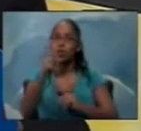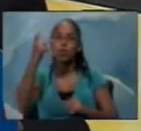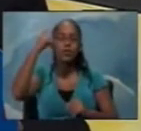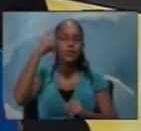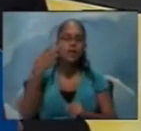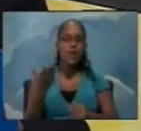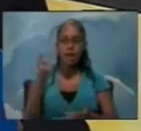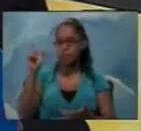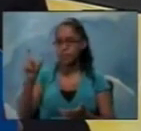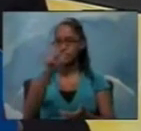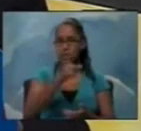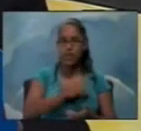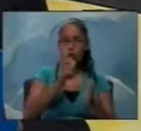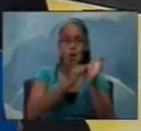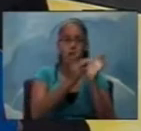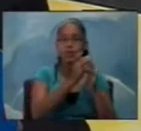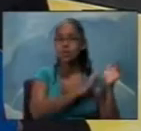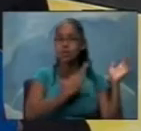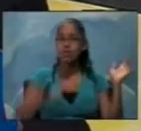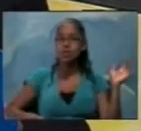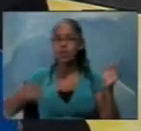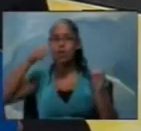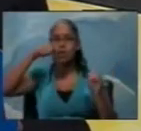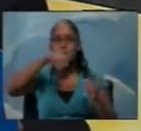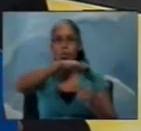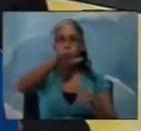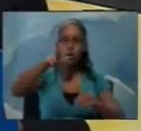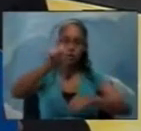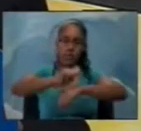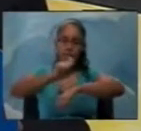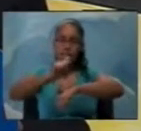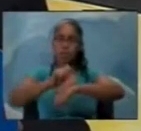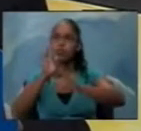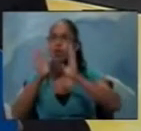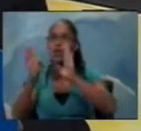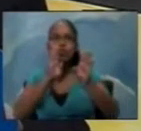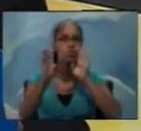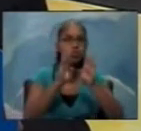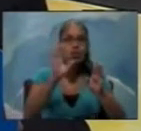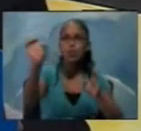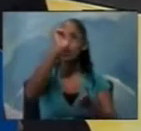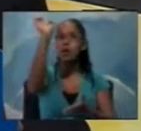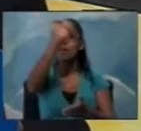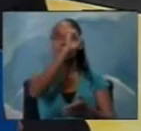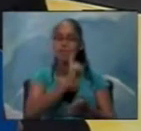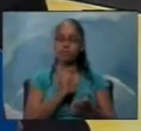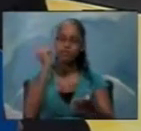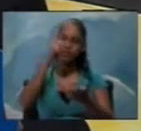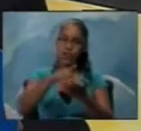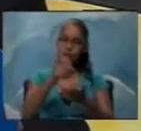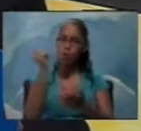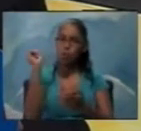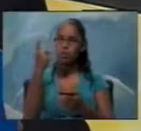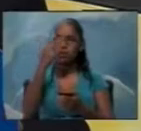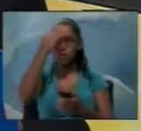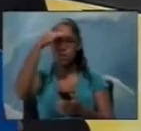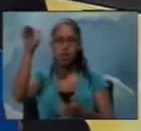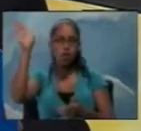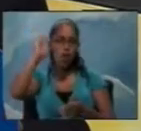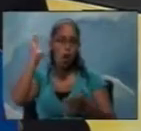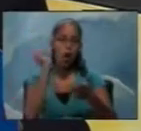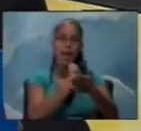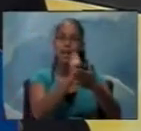al pueblo en el templo y anunciando el evangelio, llegaron los principales sacerdotes y los